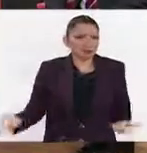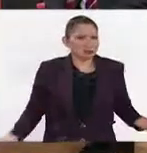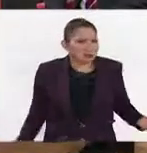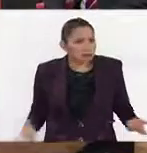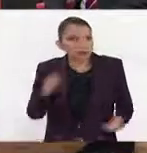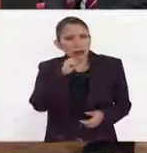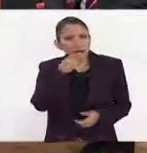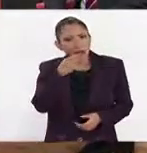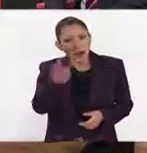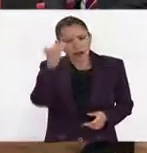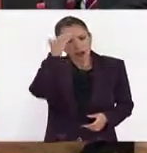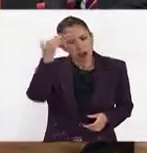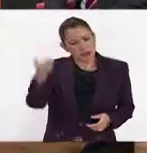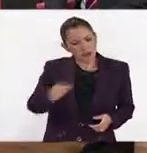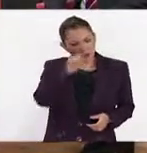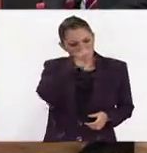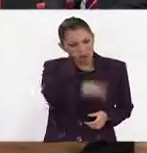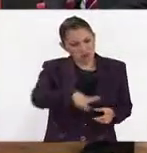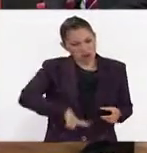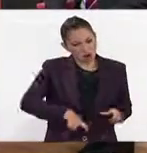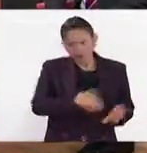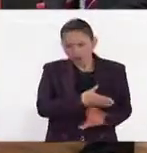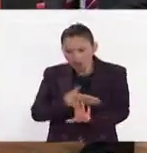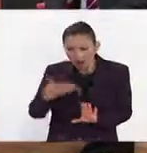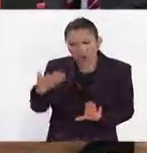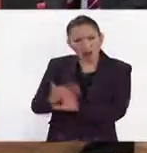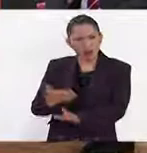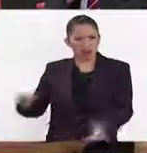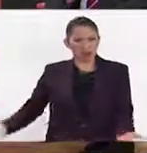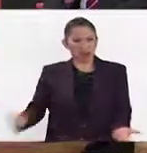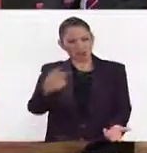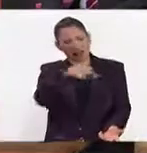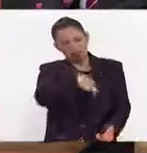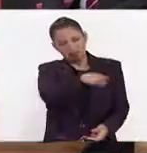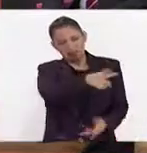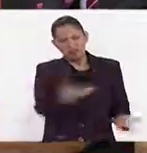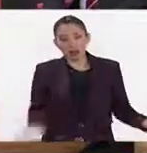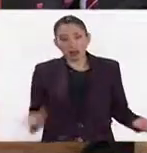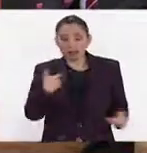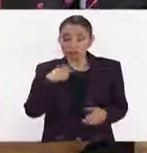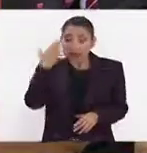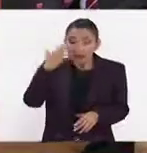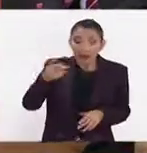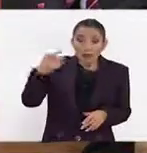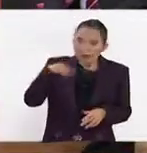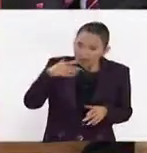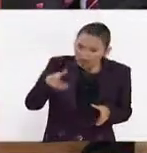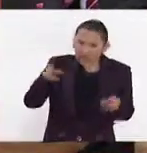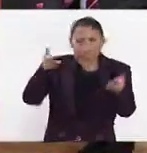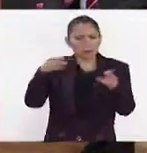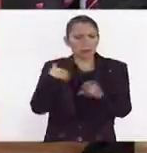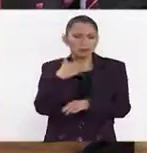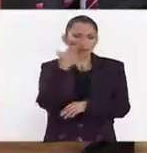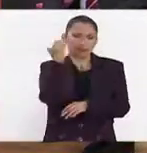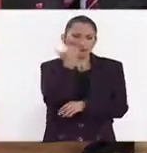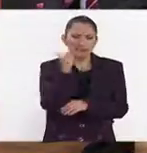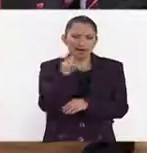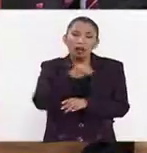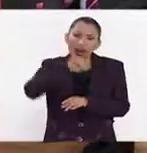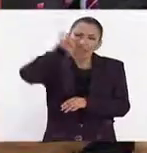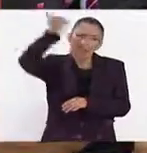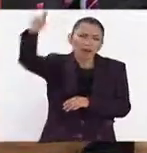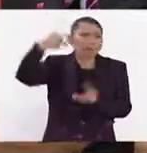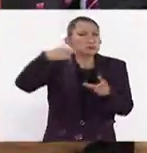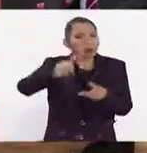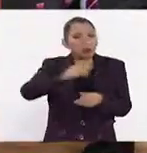habla de atrocidades cometidas por alguna instancia, que se sepan ese tipo de asuntos que están muy alejados, pero